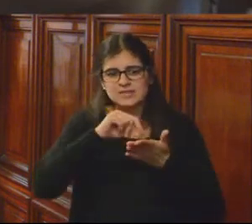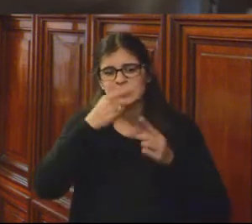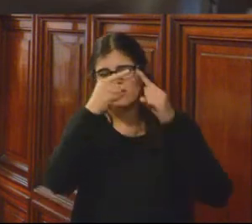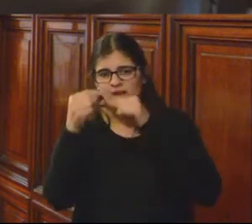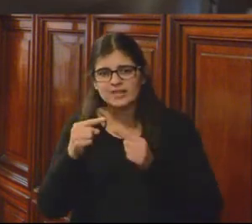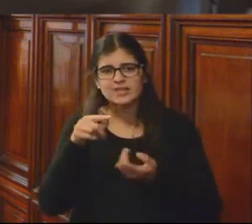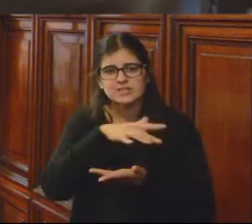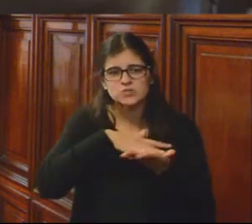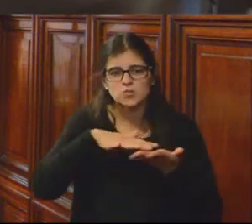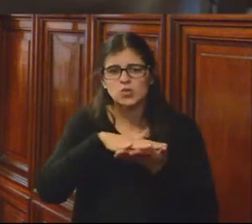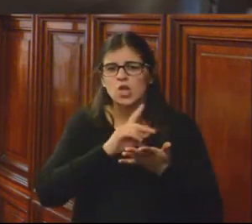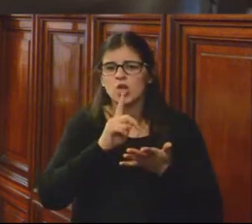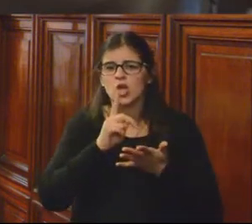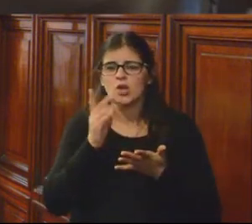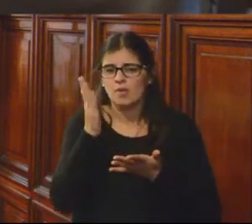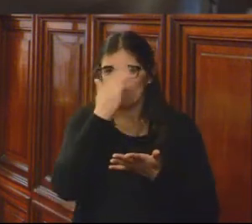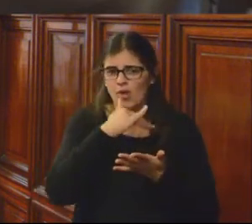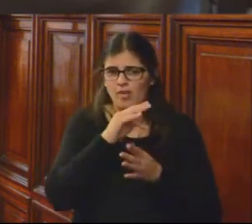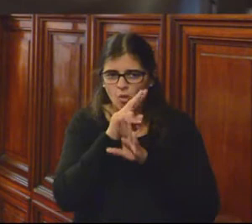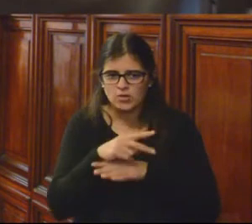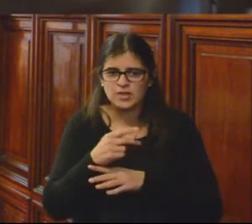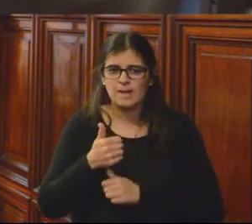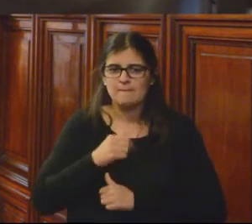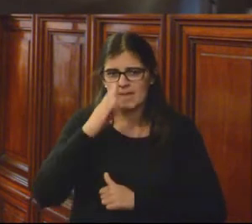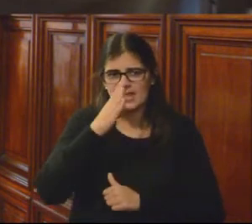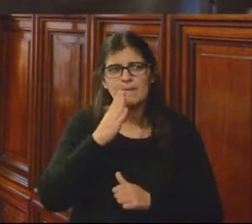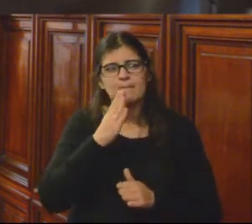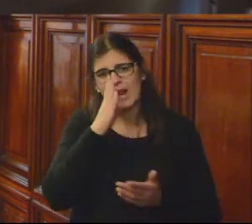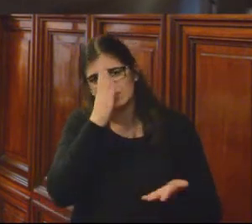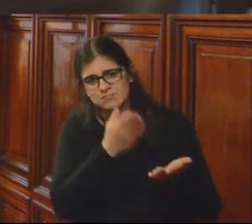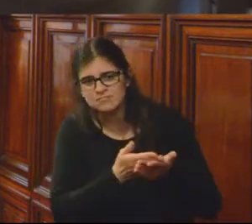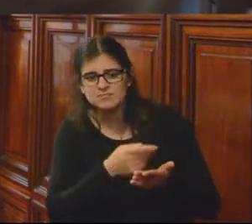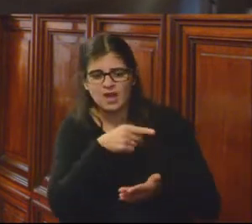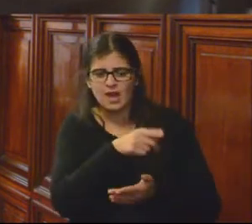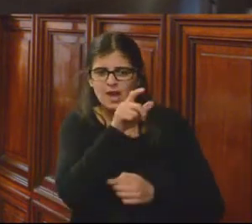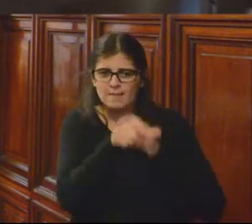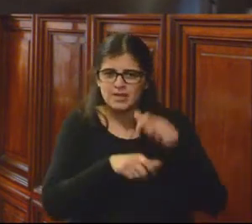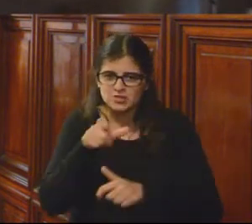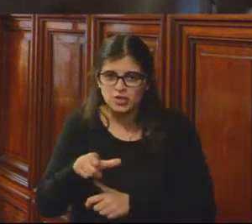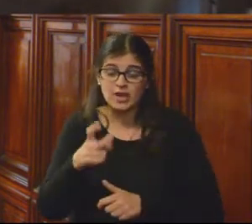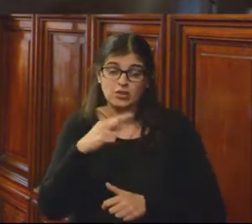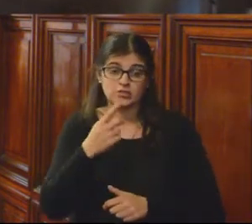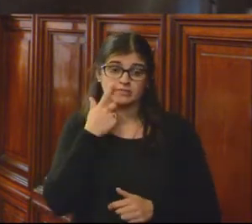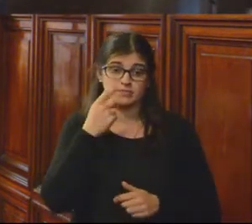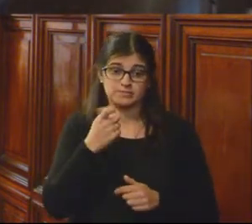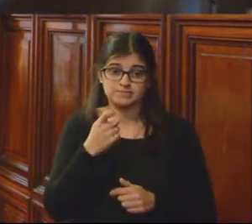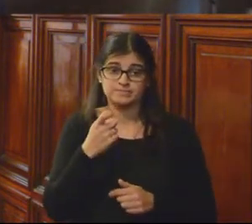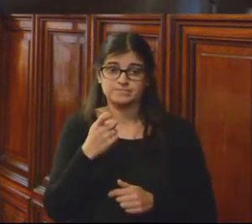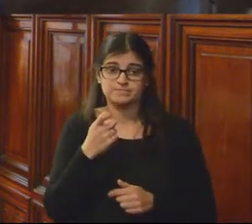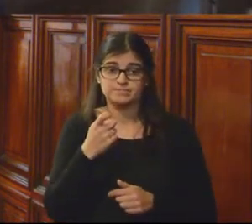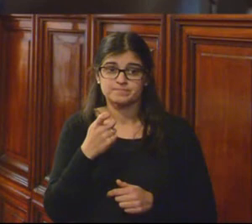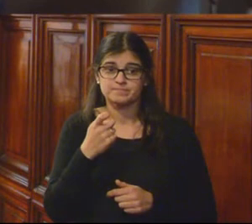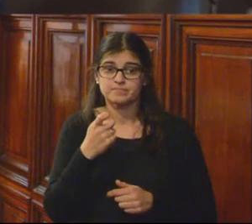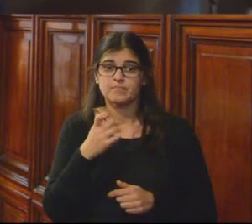que no es admisible el uso de la jurisdicción militar para juzgar a civiles. Por lo tanto, y teniendo en cuenta que habría